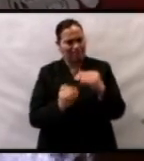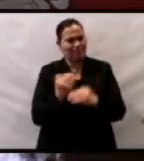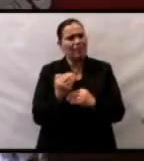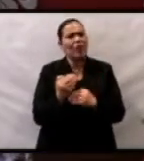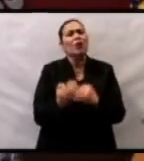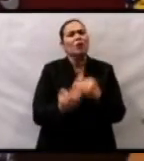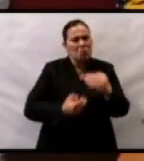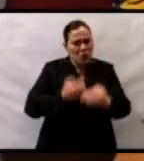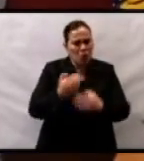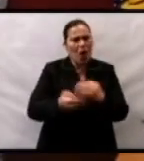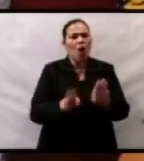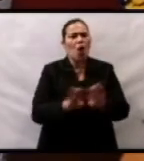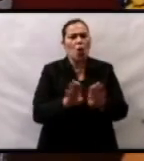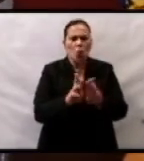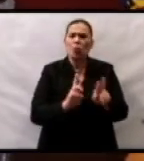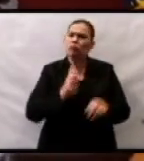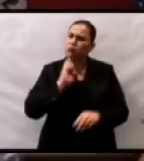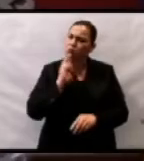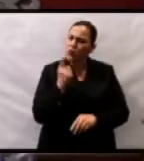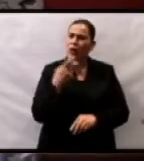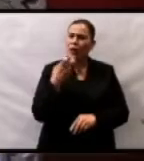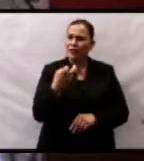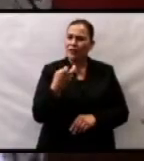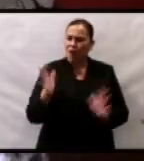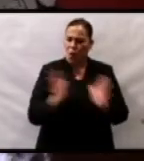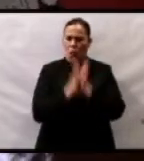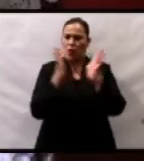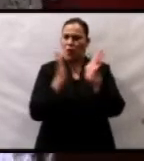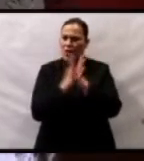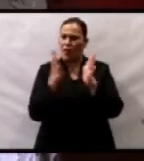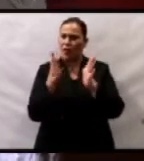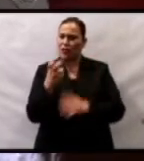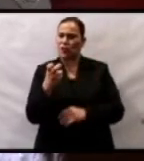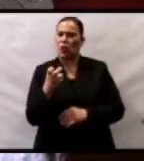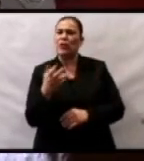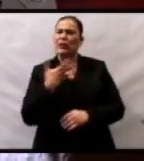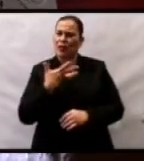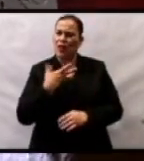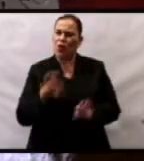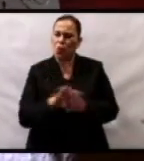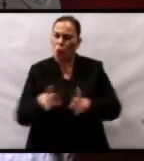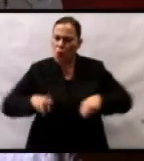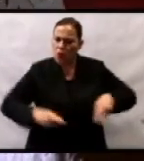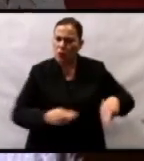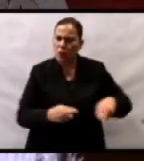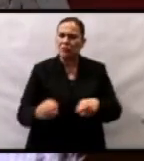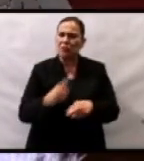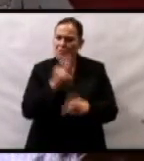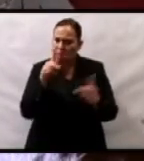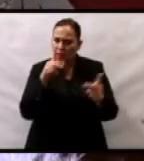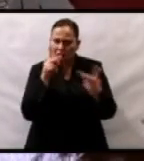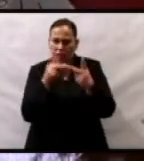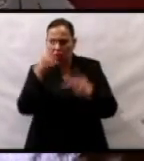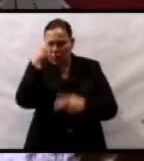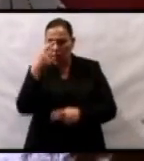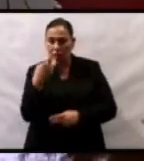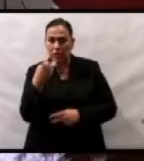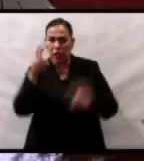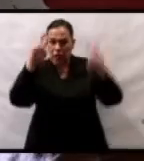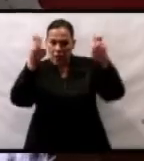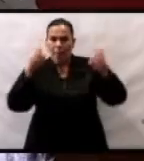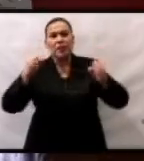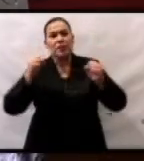y que tiene Tepatitlán por sí misma, ¿no? En buen estado no solamente es un tema de